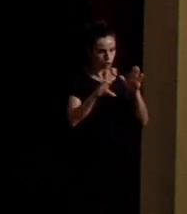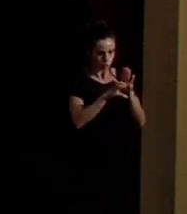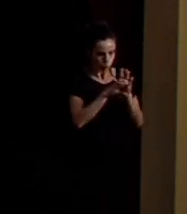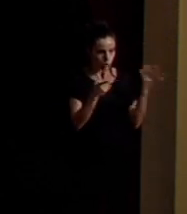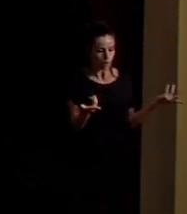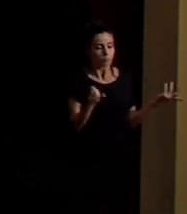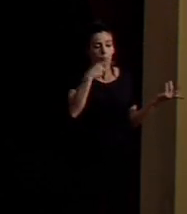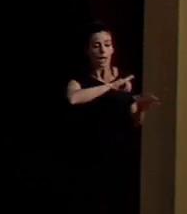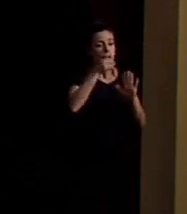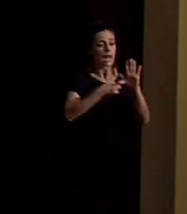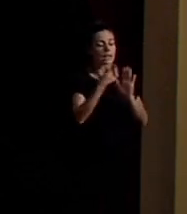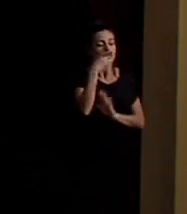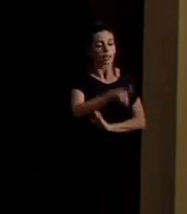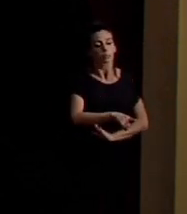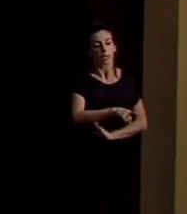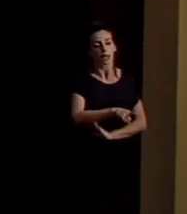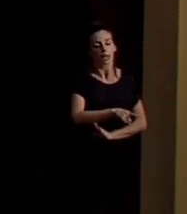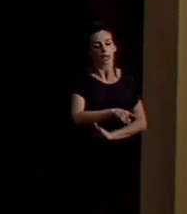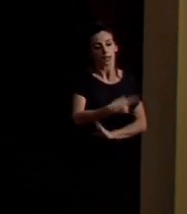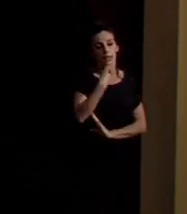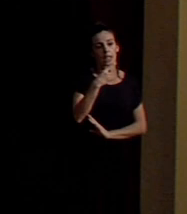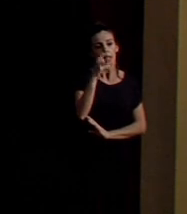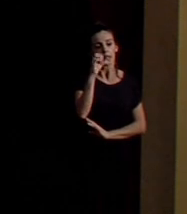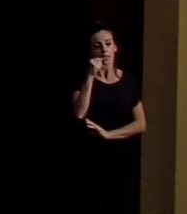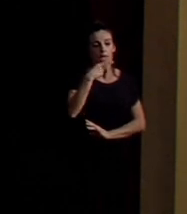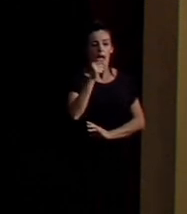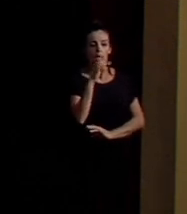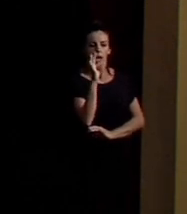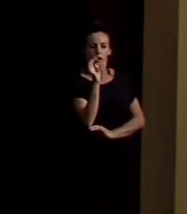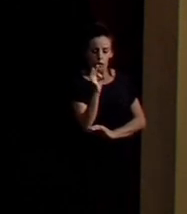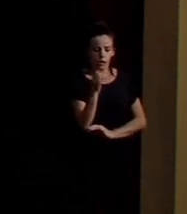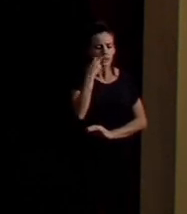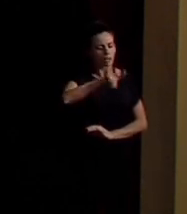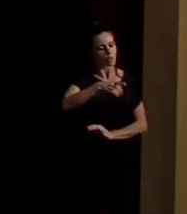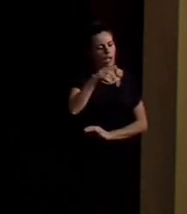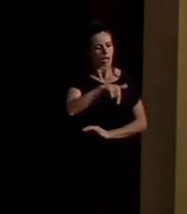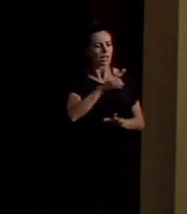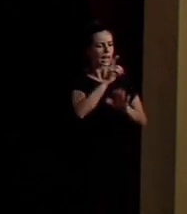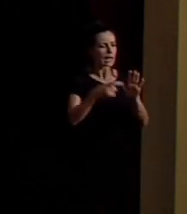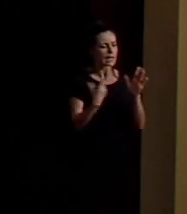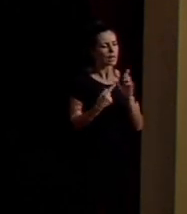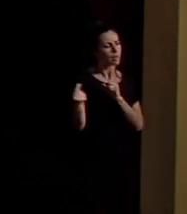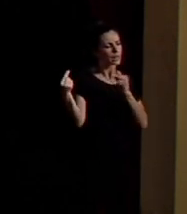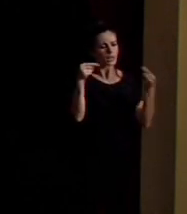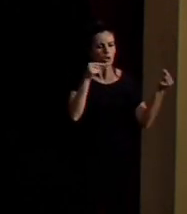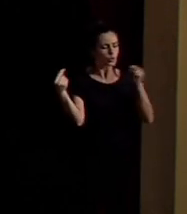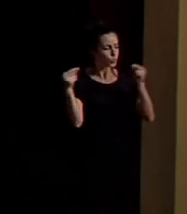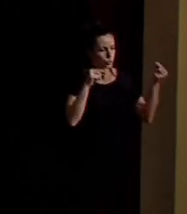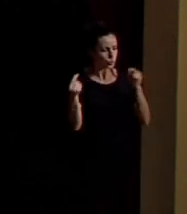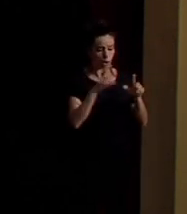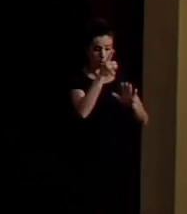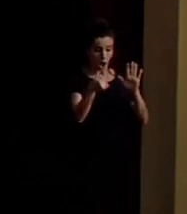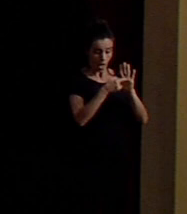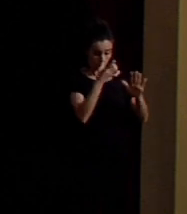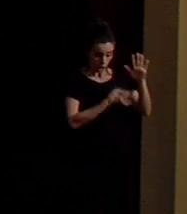ley también tiene, como dice bien Rita Segato, una dimensión discursiva, es decir, que cuando se hace una ley no solamente